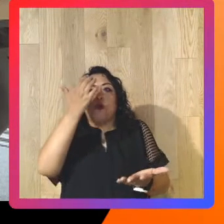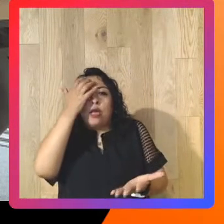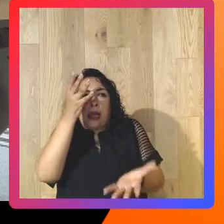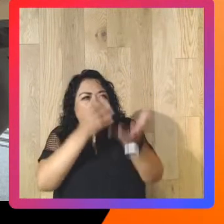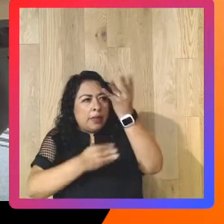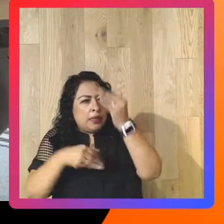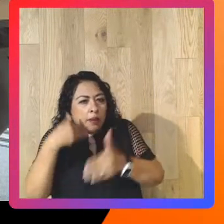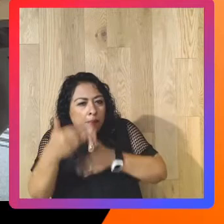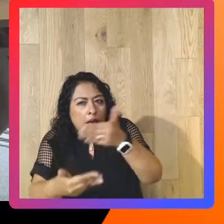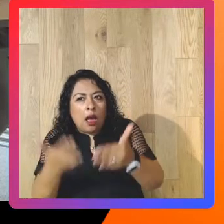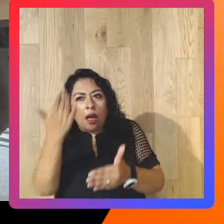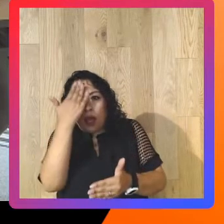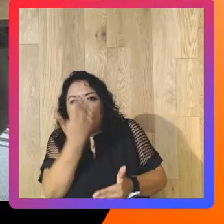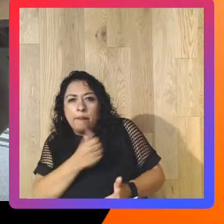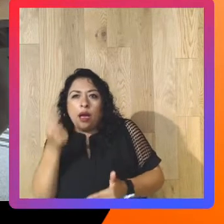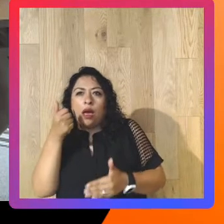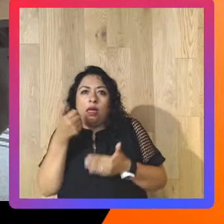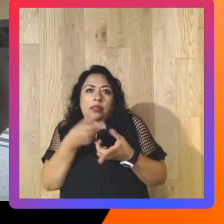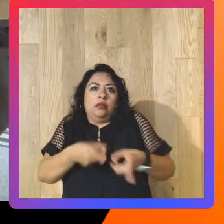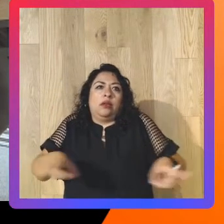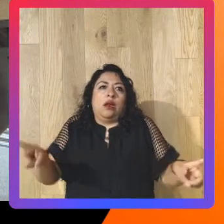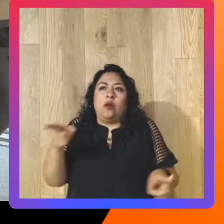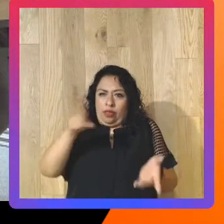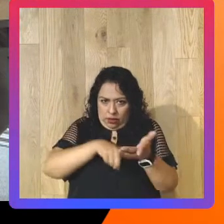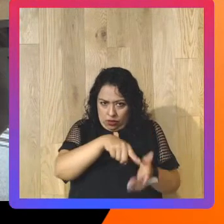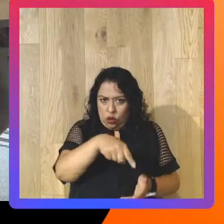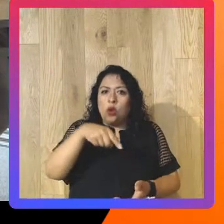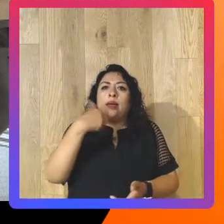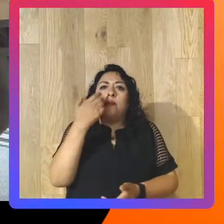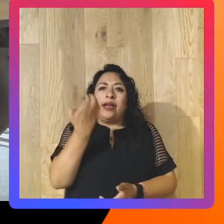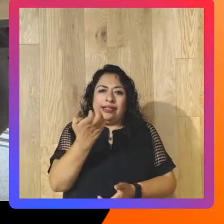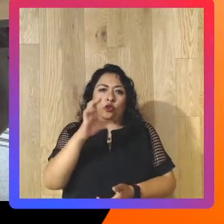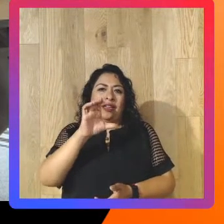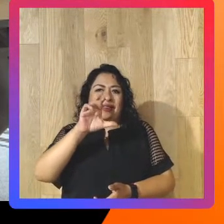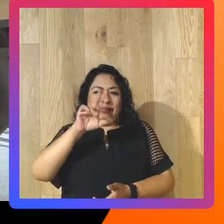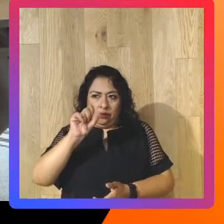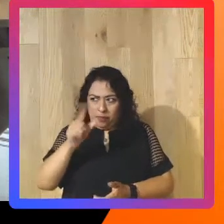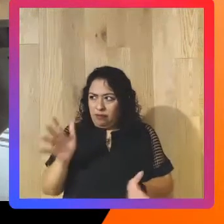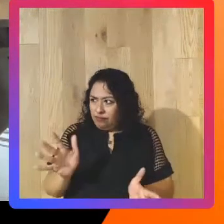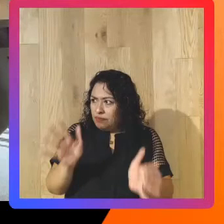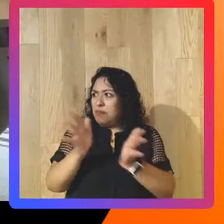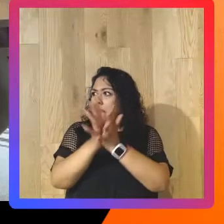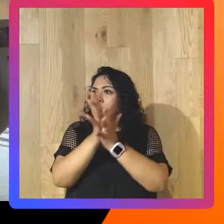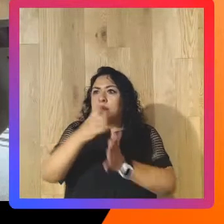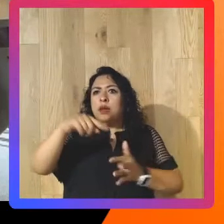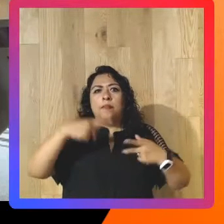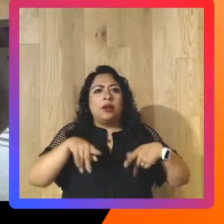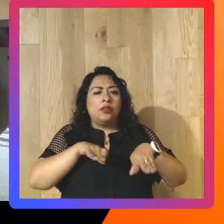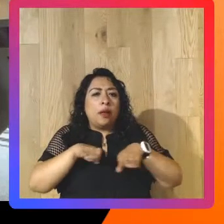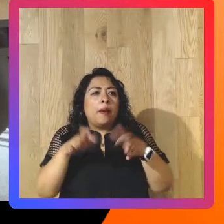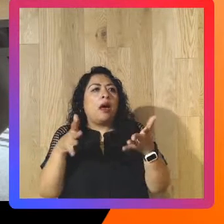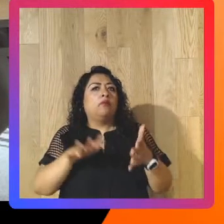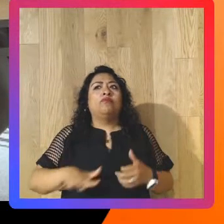del desarrollo de capacidades, que es algo en lo que apostamos en Canacintra, fomentar dinámicas y participación de los empleados,